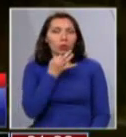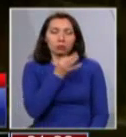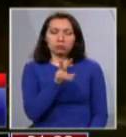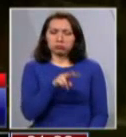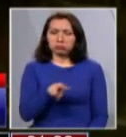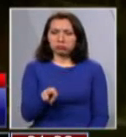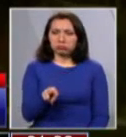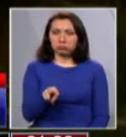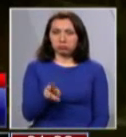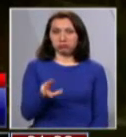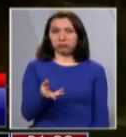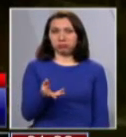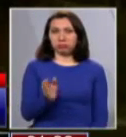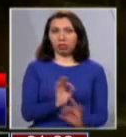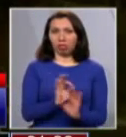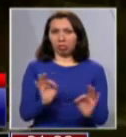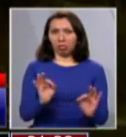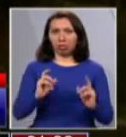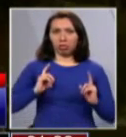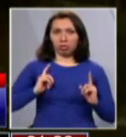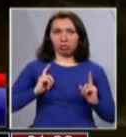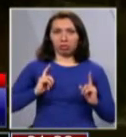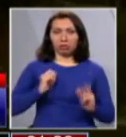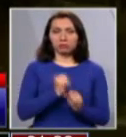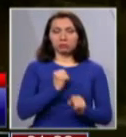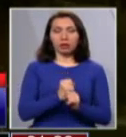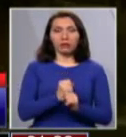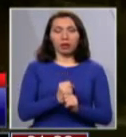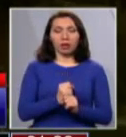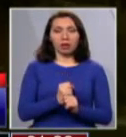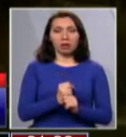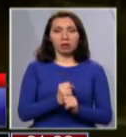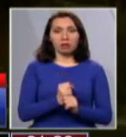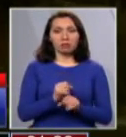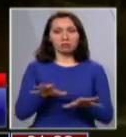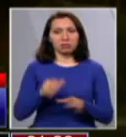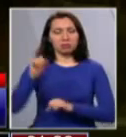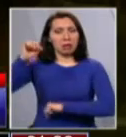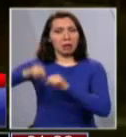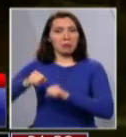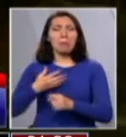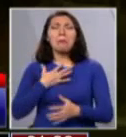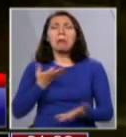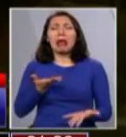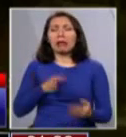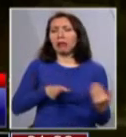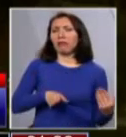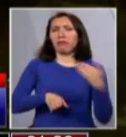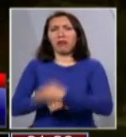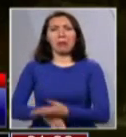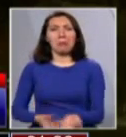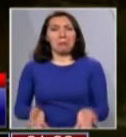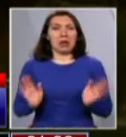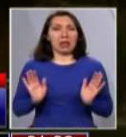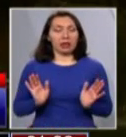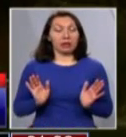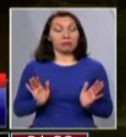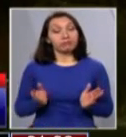bueno pues yo no tienen nada que hacer en su trabajo con lo que hace esa empresa entonces para qué fueron no